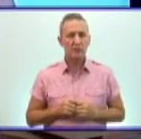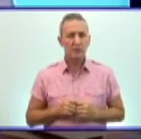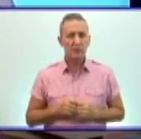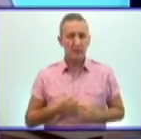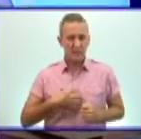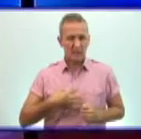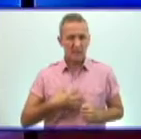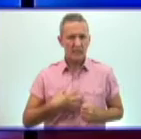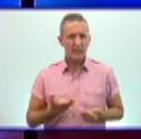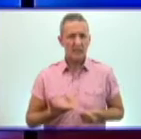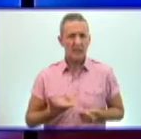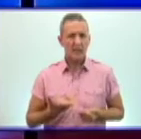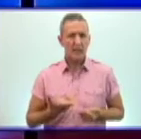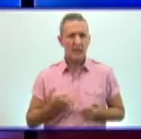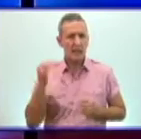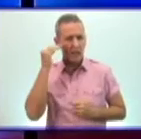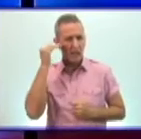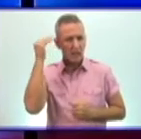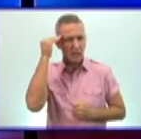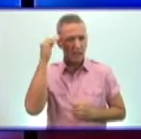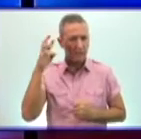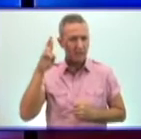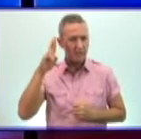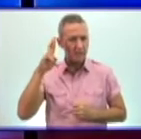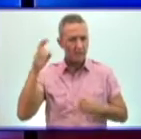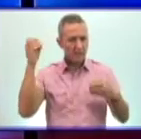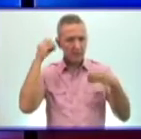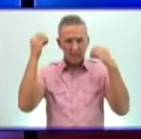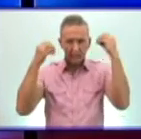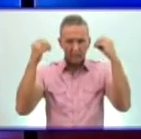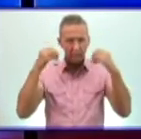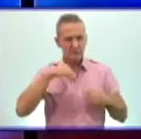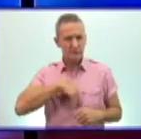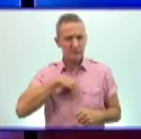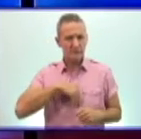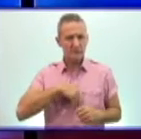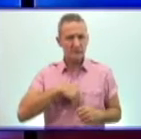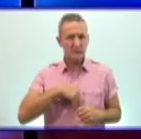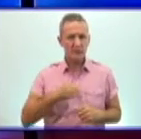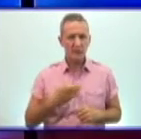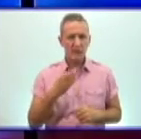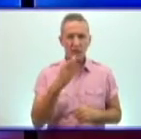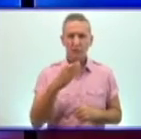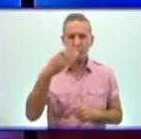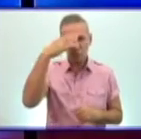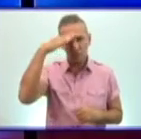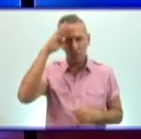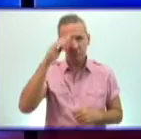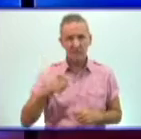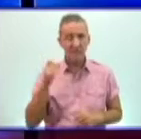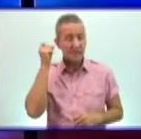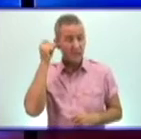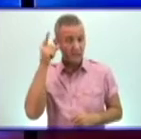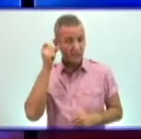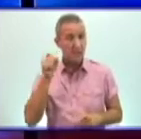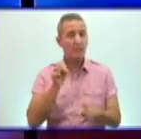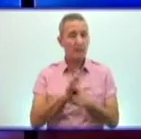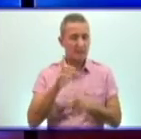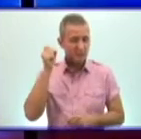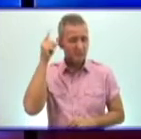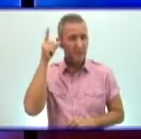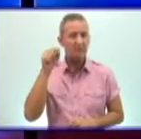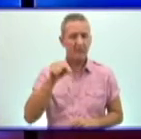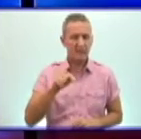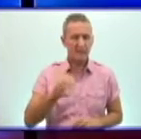tanta capacidad de razonamiento como de sentir los destinos de Cuba. Y desde su experiencia, esa es la